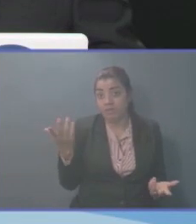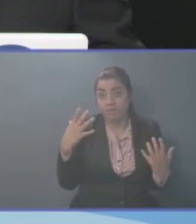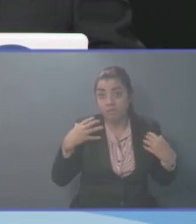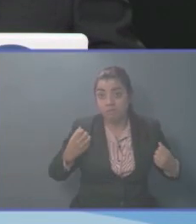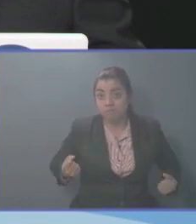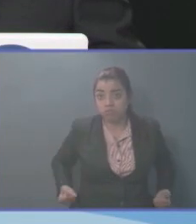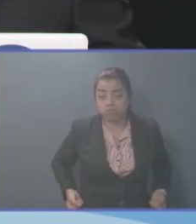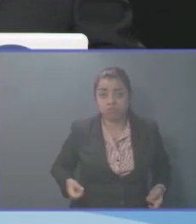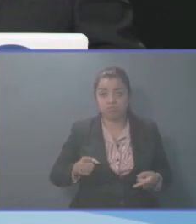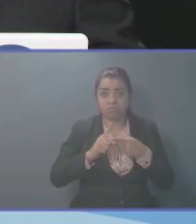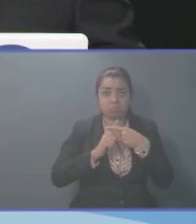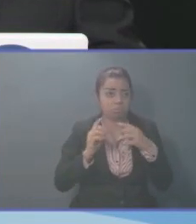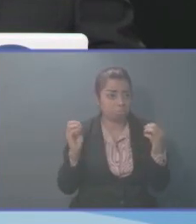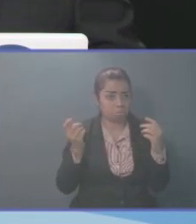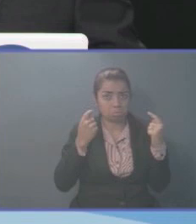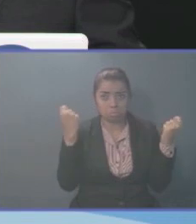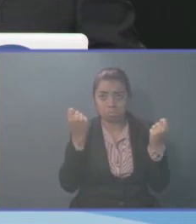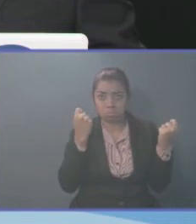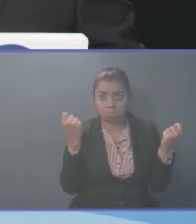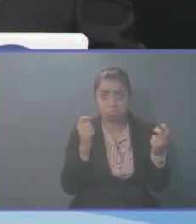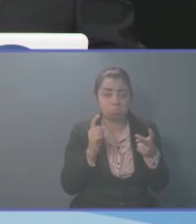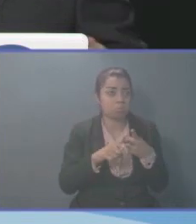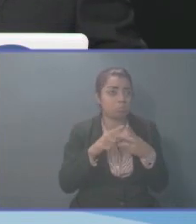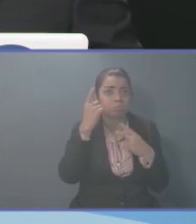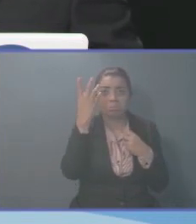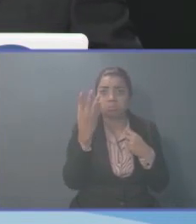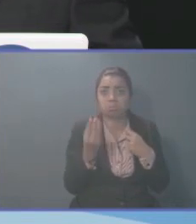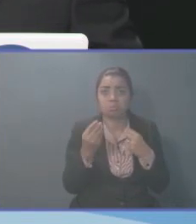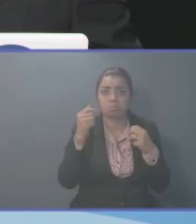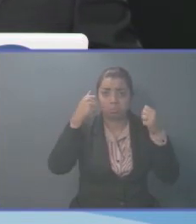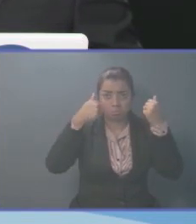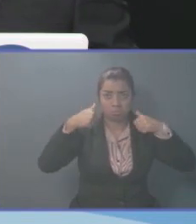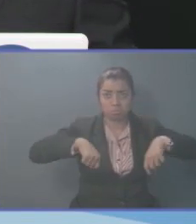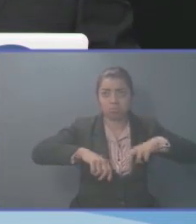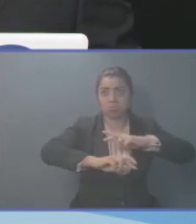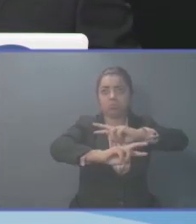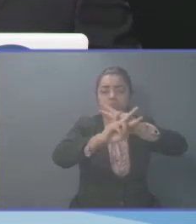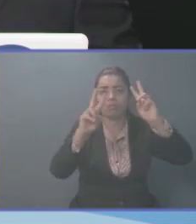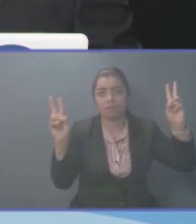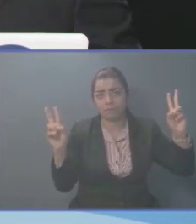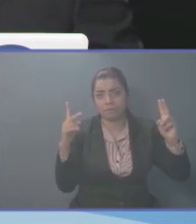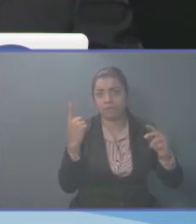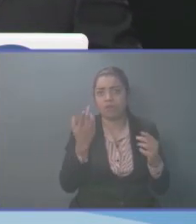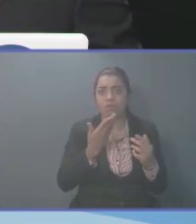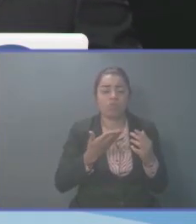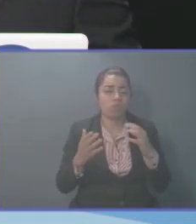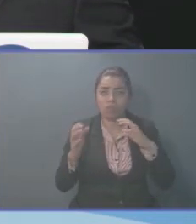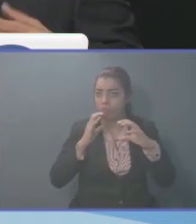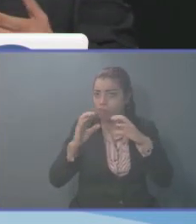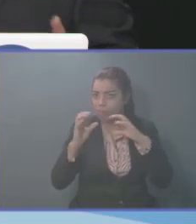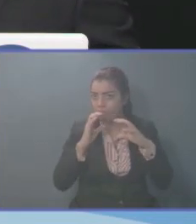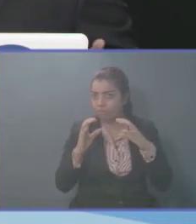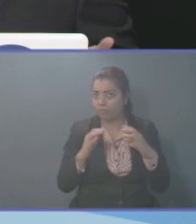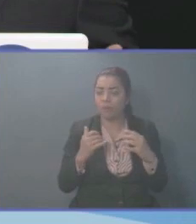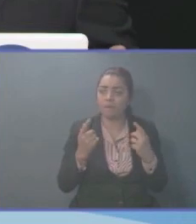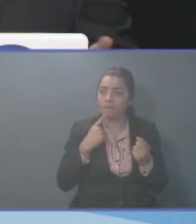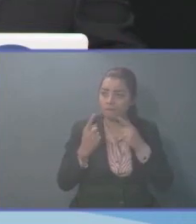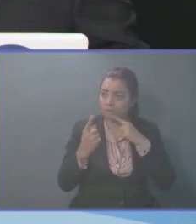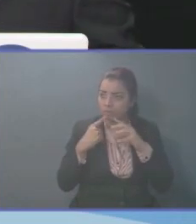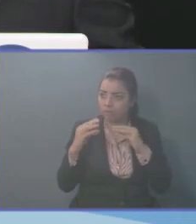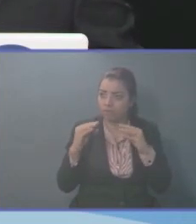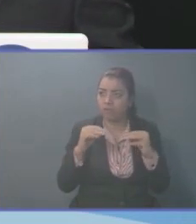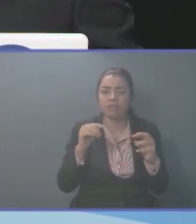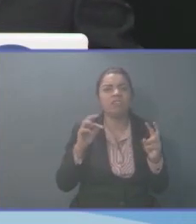hizo conmemoración, pasó el día y creo que solo en los medios de comunicación fue que hablamos